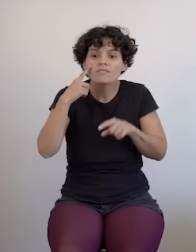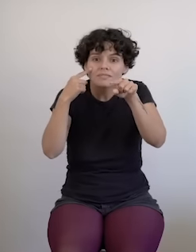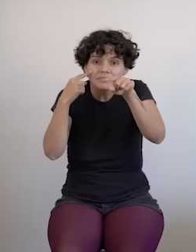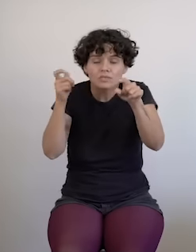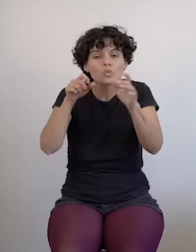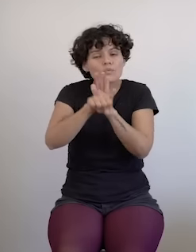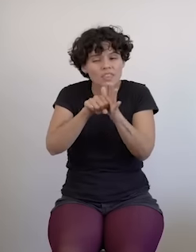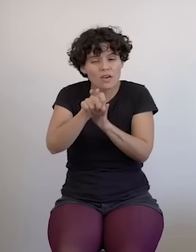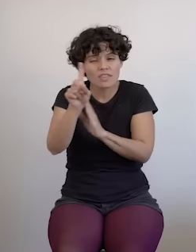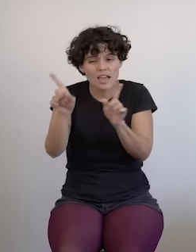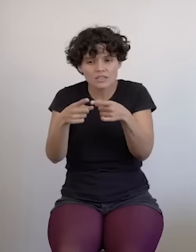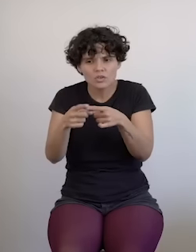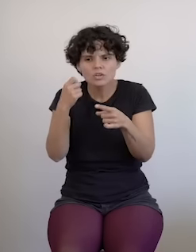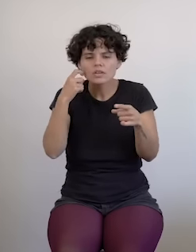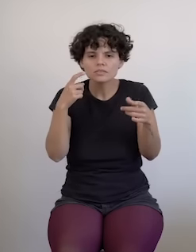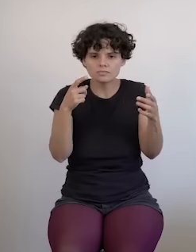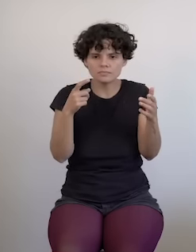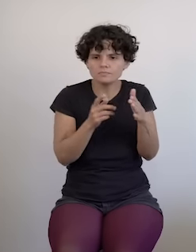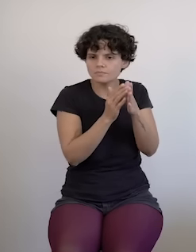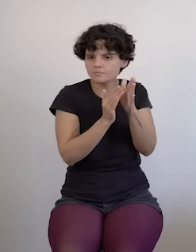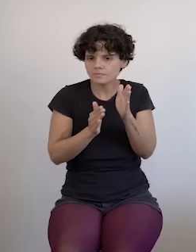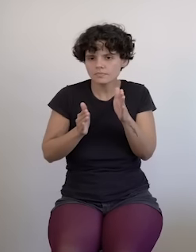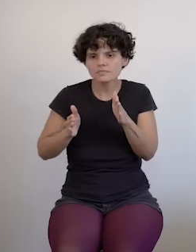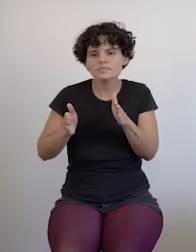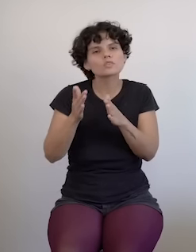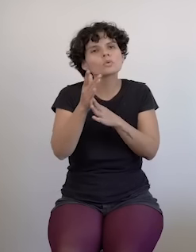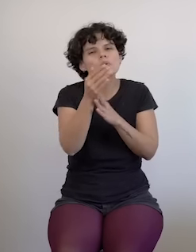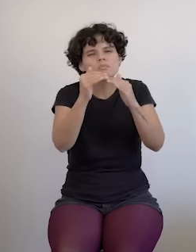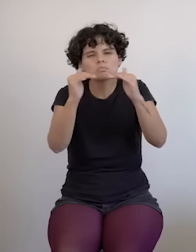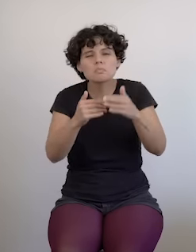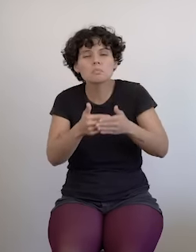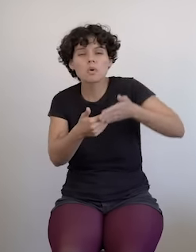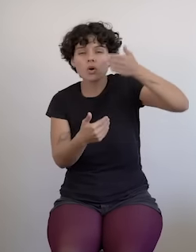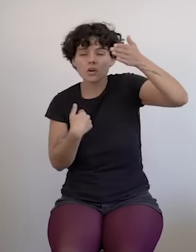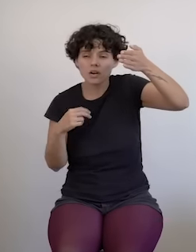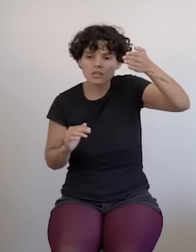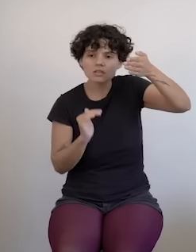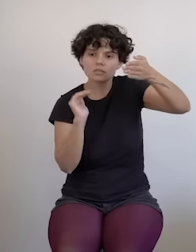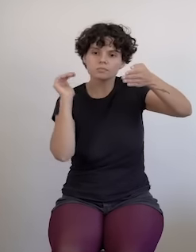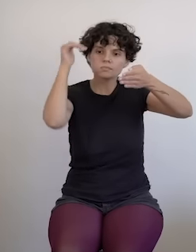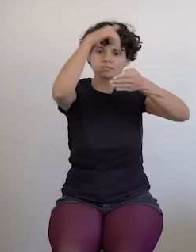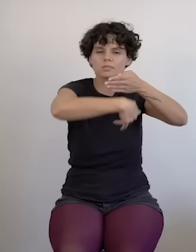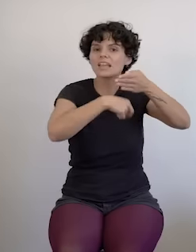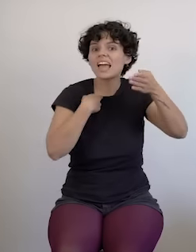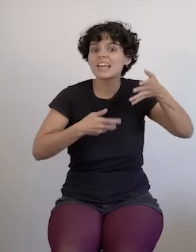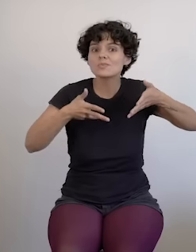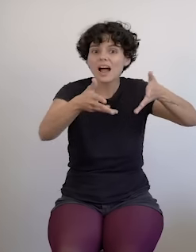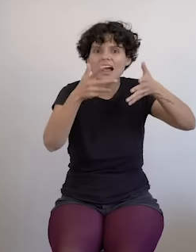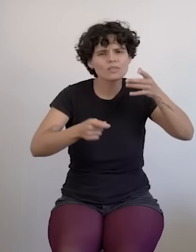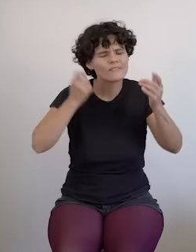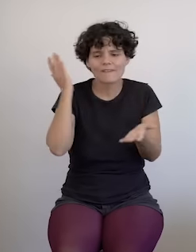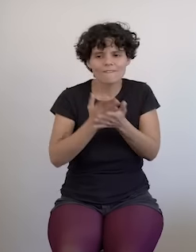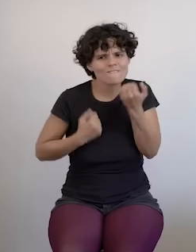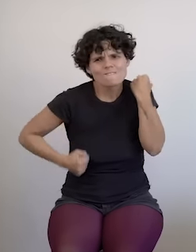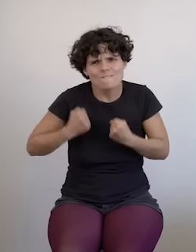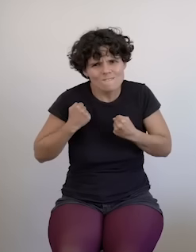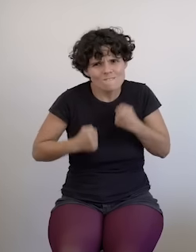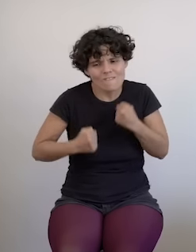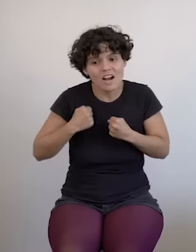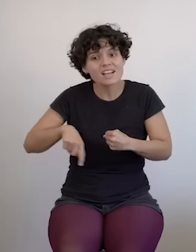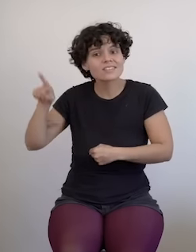Sí, no sé si viste el video que era un techo rojo. Sí, ya sí. Entonces tú corrías por ahí y estabas juzgado. Subo. y saltaba un muro y ya aparecía en la calle y